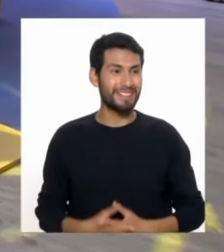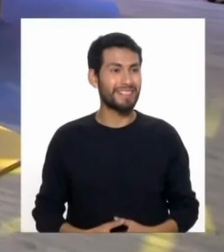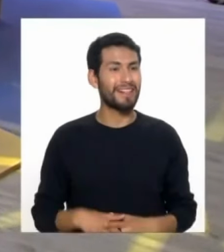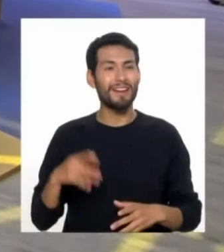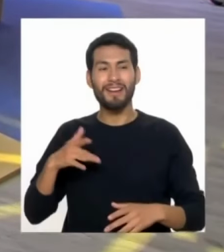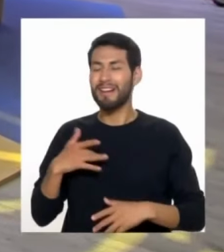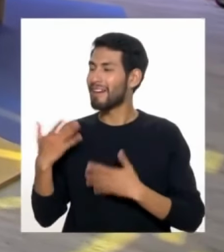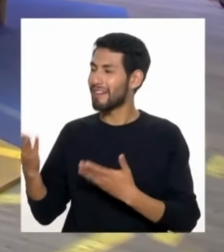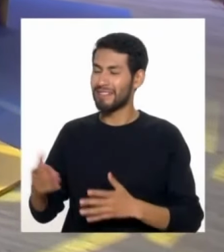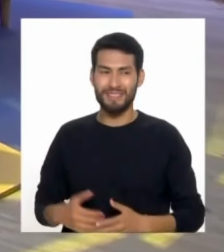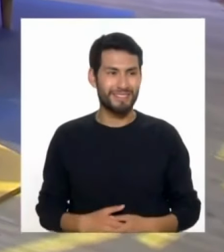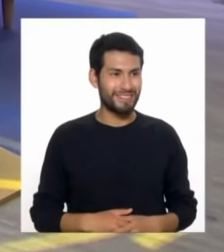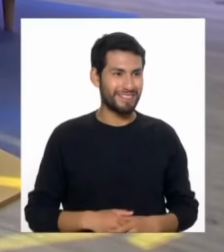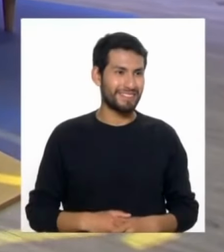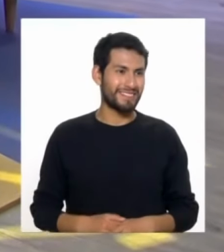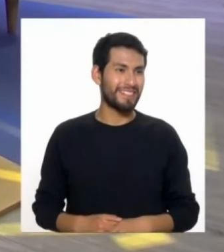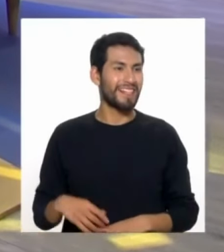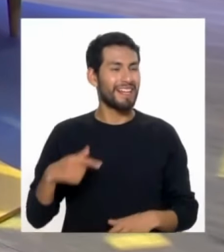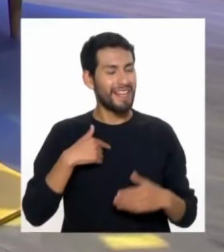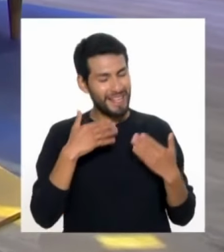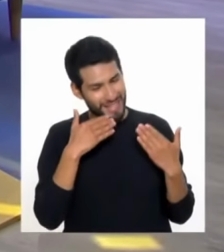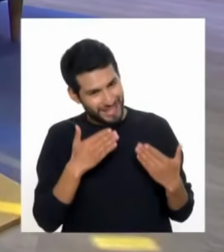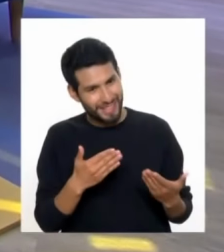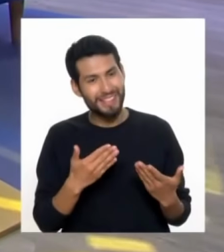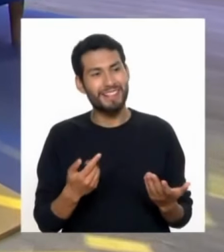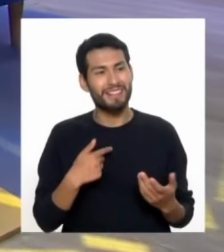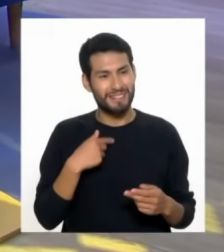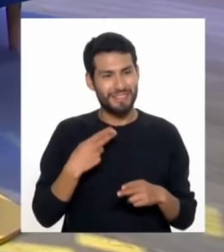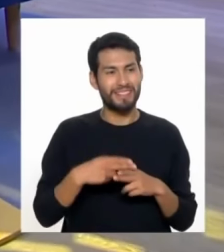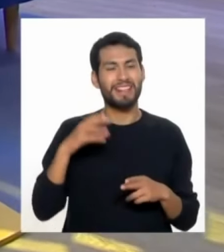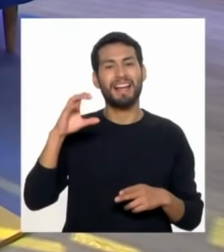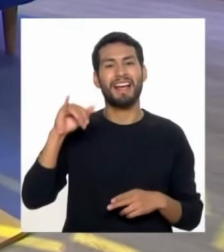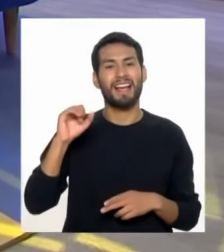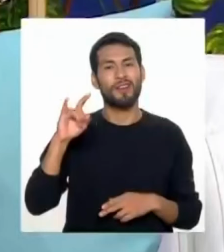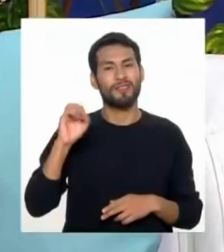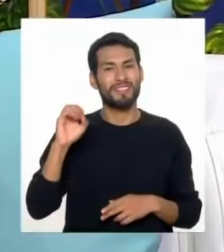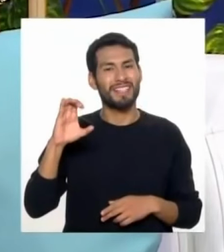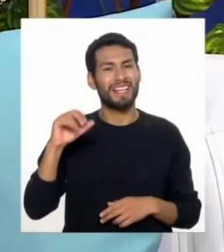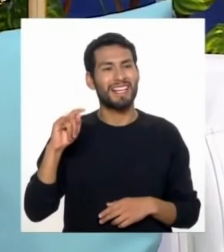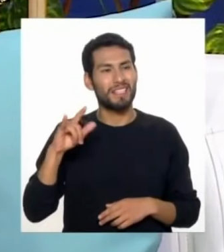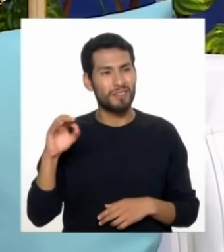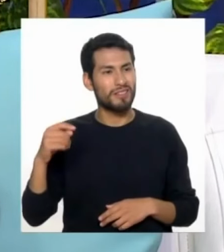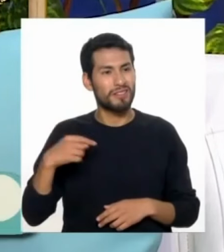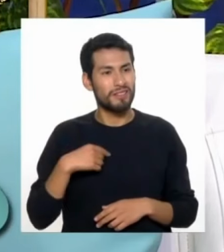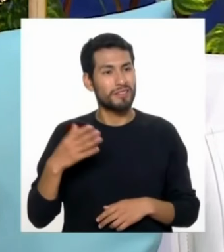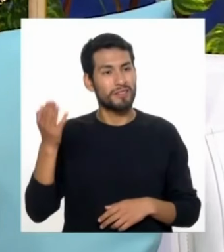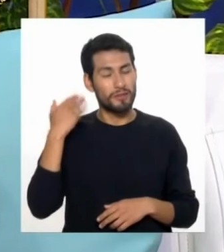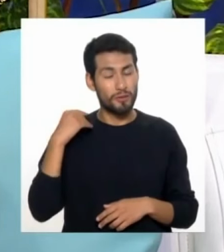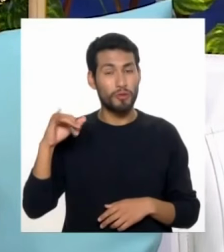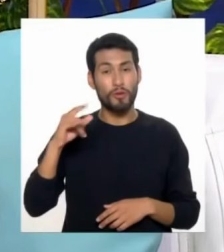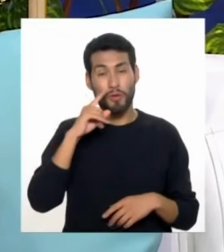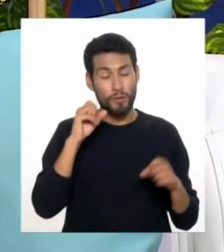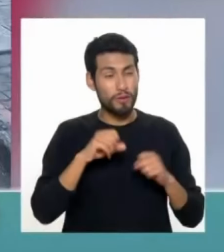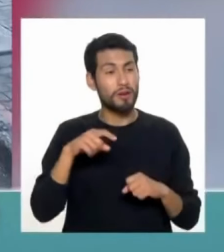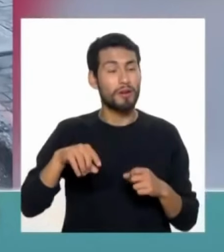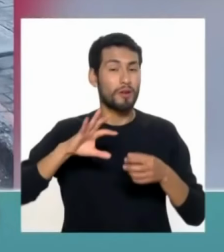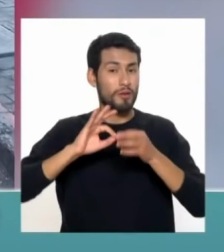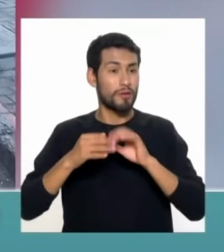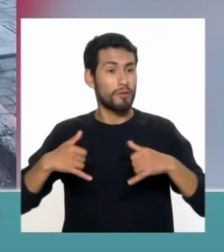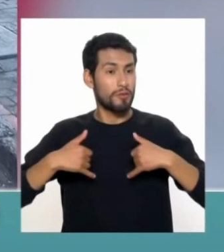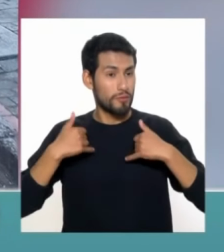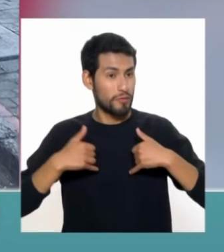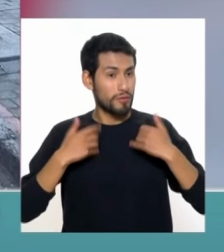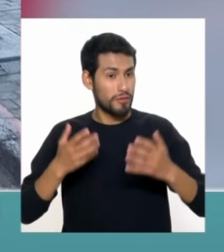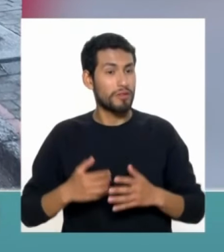¿Cómo te sientes? Muchas gracias, mi nombre es Jesús Castillo. En el mes de junio, en los Juegos Parapanamericanos